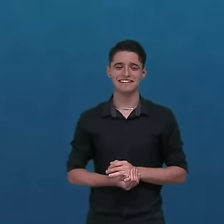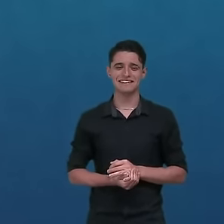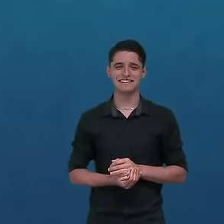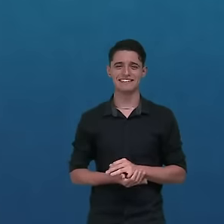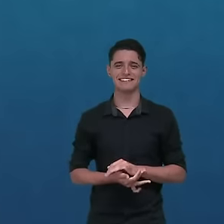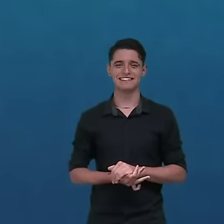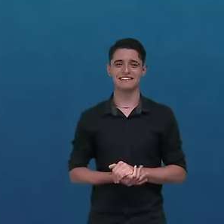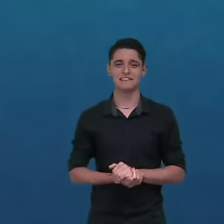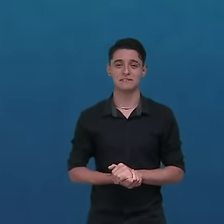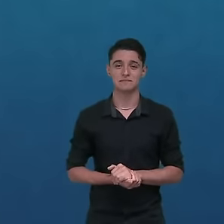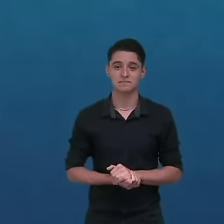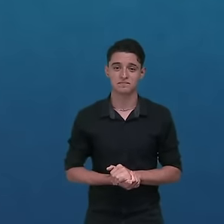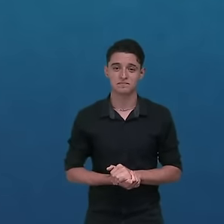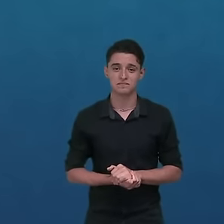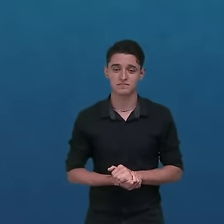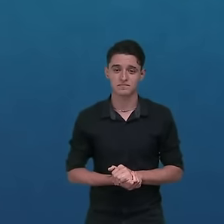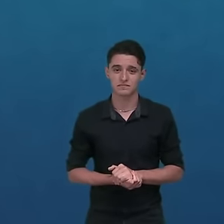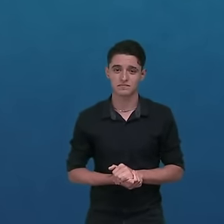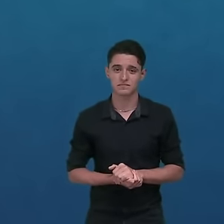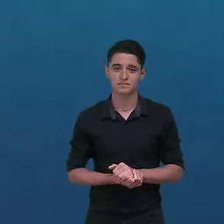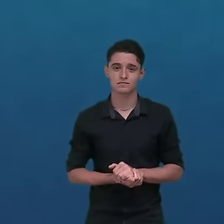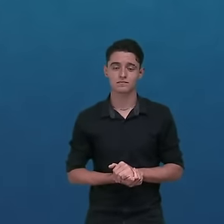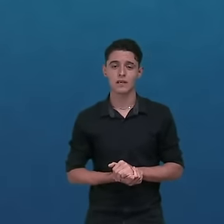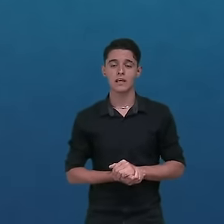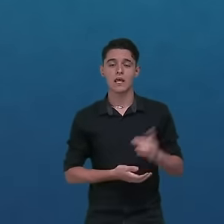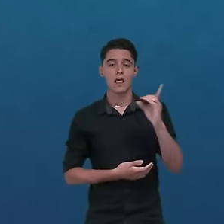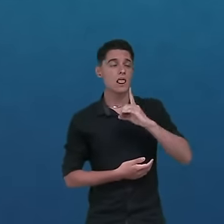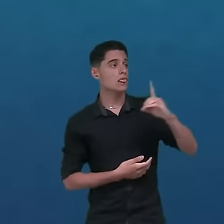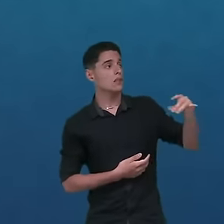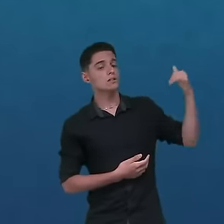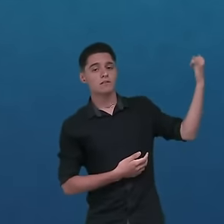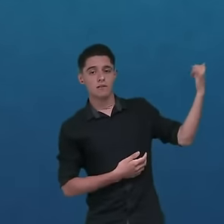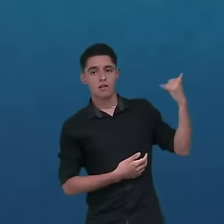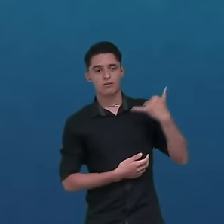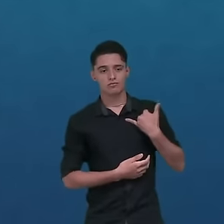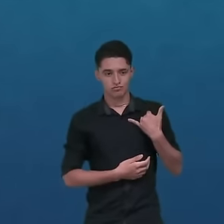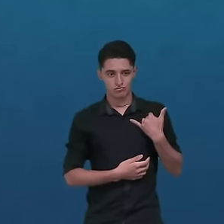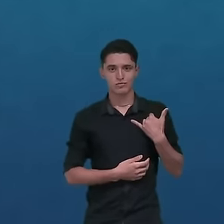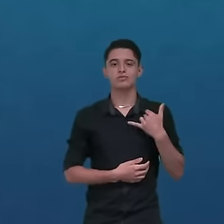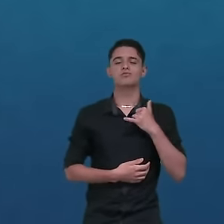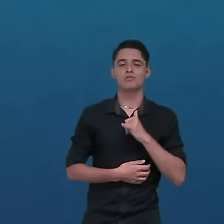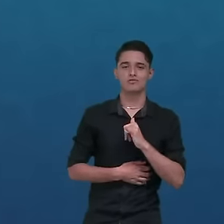Dios colocó una palabra en mi corazón que yo quiero compartir con ustedes.